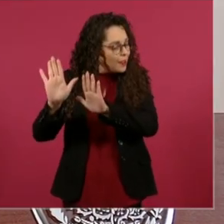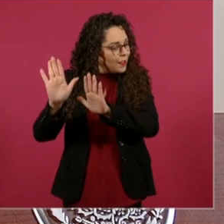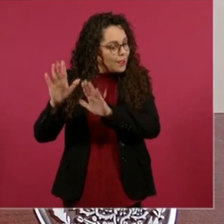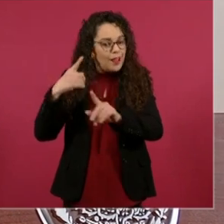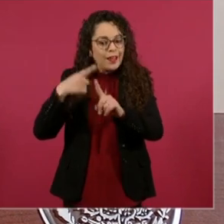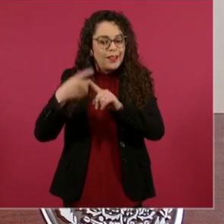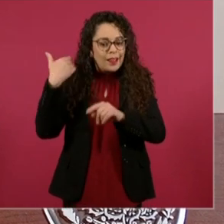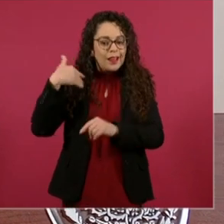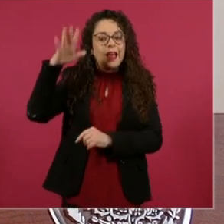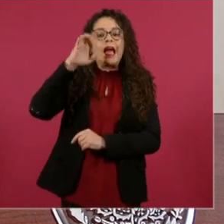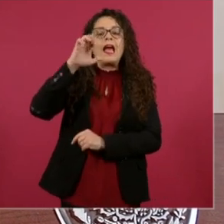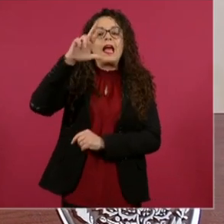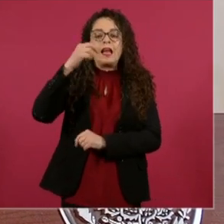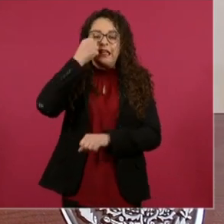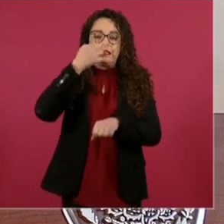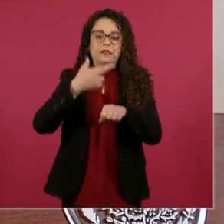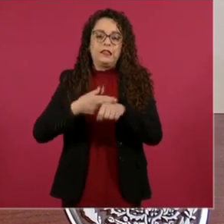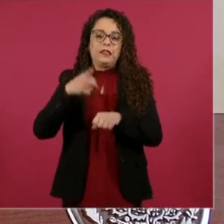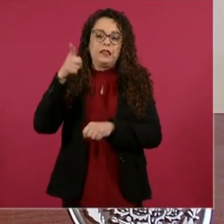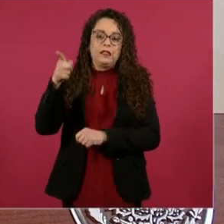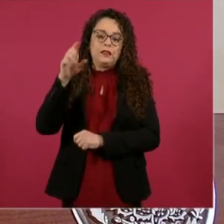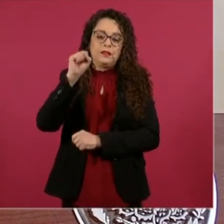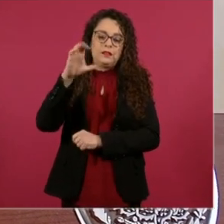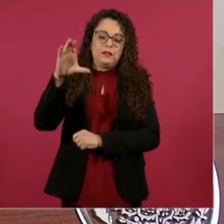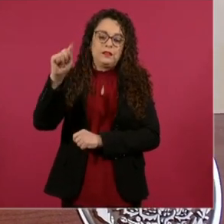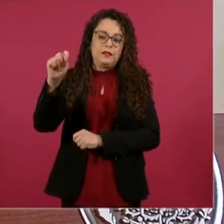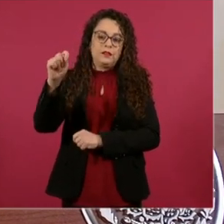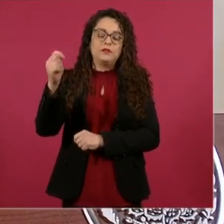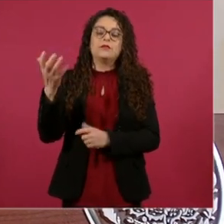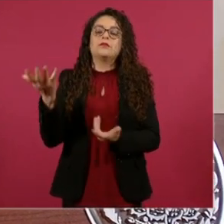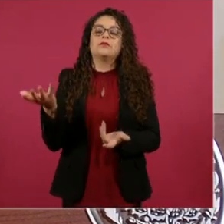de comunicación en un tiempo.